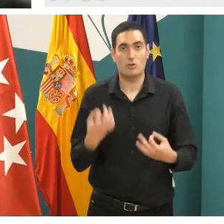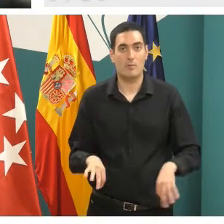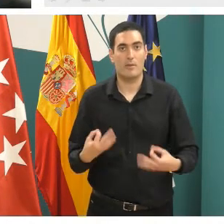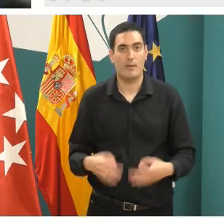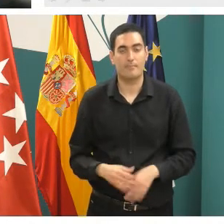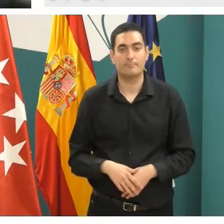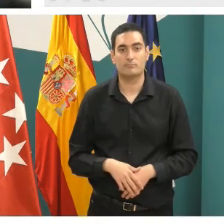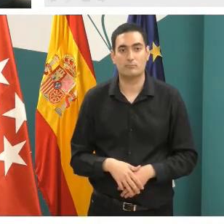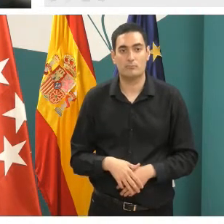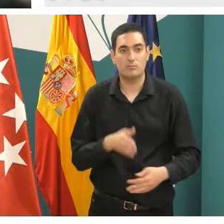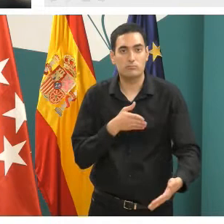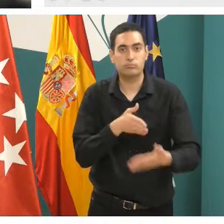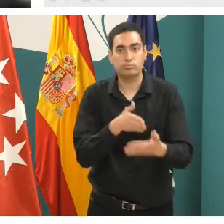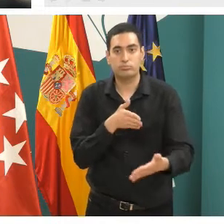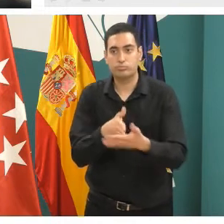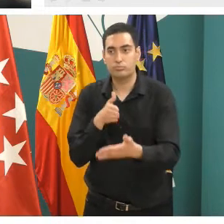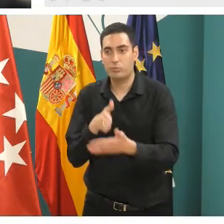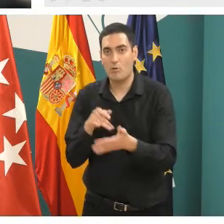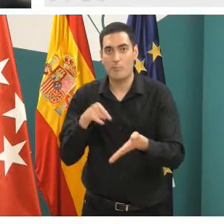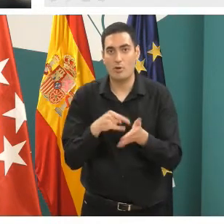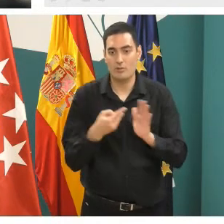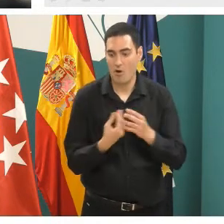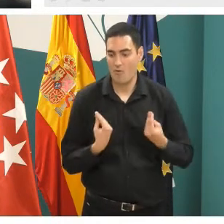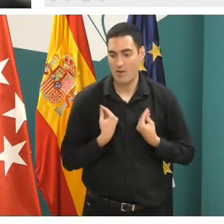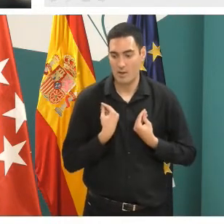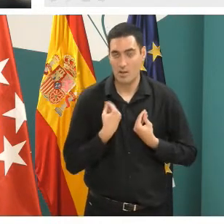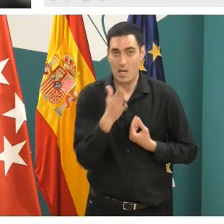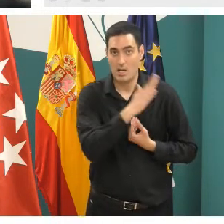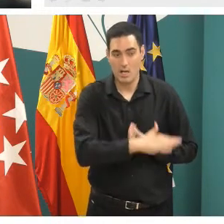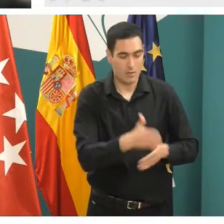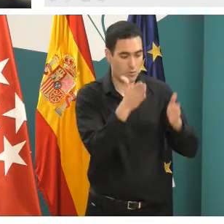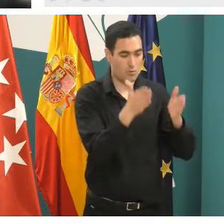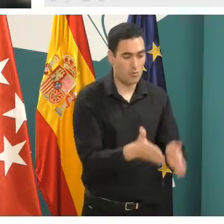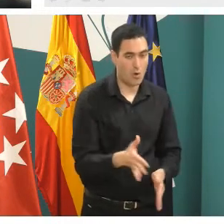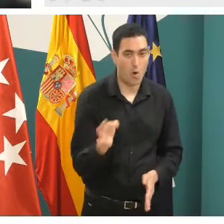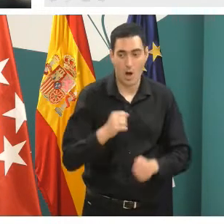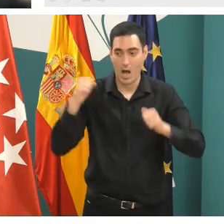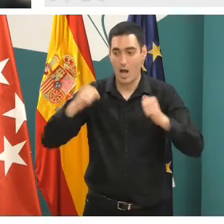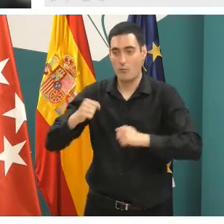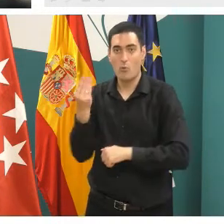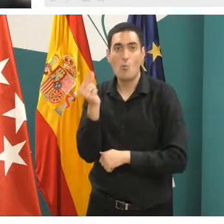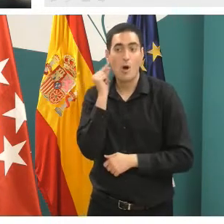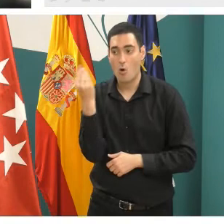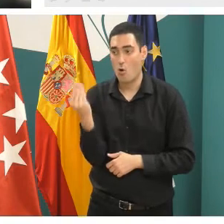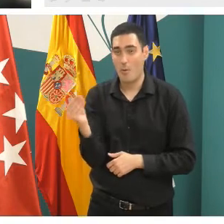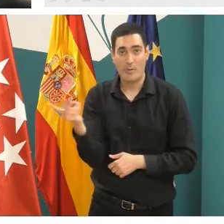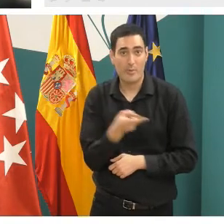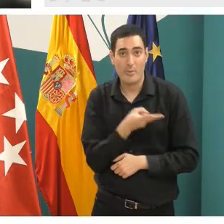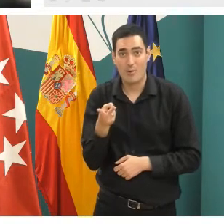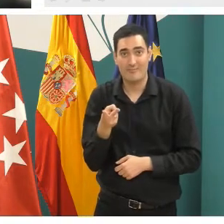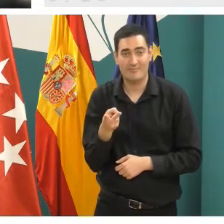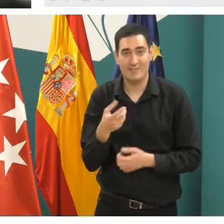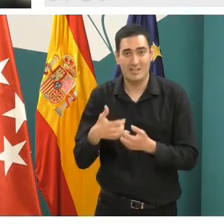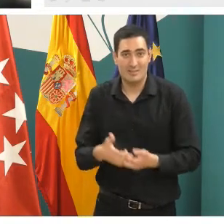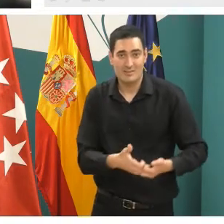las limitaciones del proyecto de vida que un niño, un adulto o una joven mujer con estas problemáticas tiene que deshacer, incluso